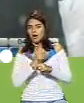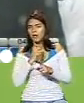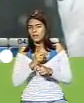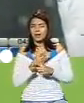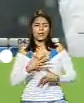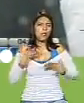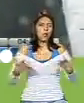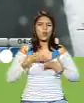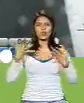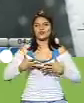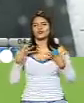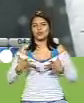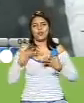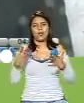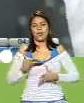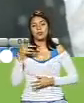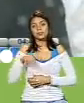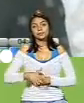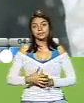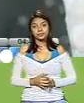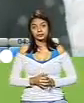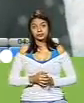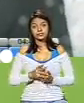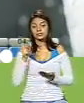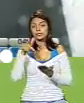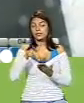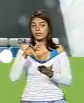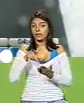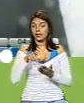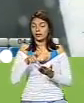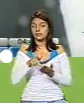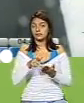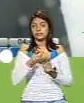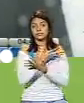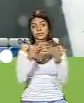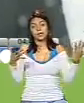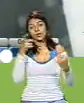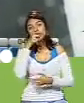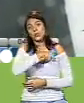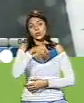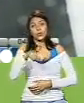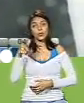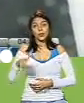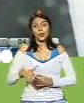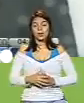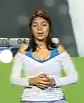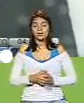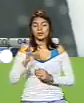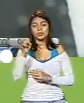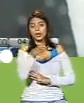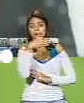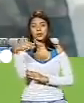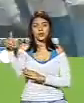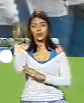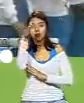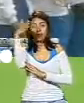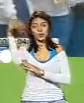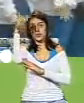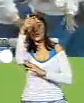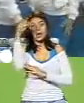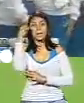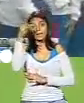mucho entusiasmo. Ya hemos hecho un acto para nuestro pueblo en el momento de izar nuestra bandera, y creemos